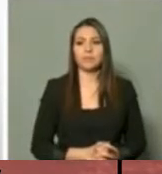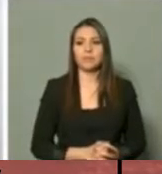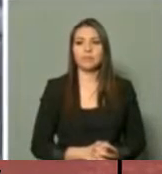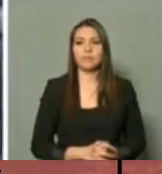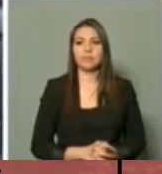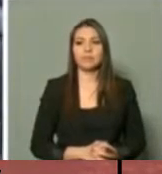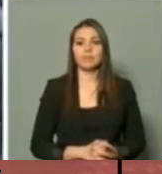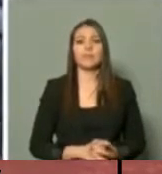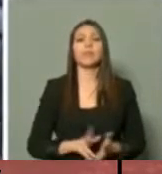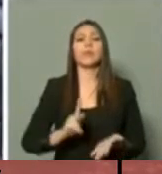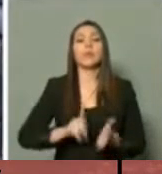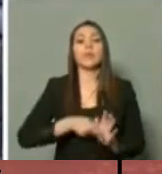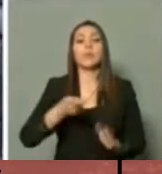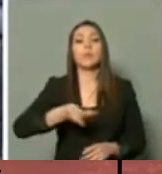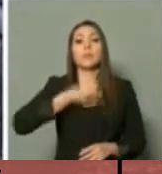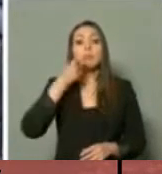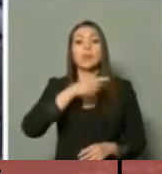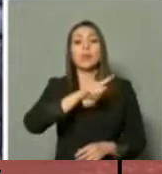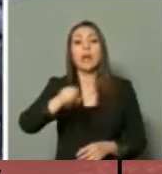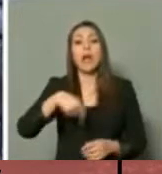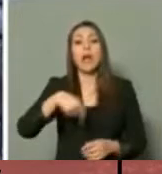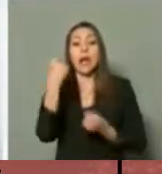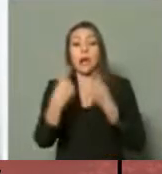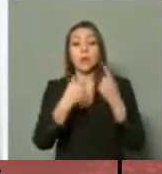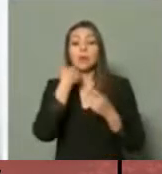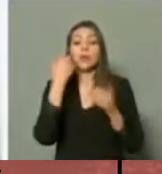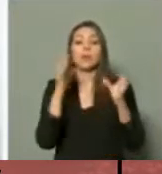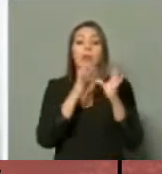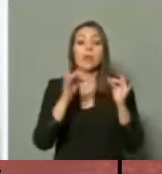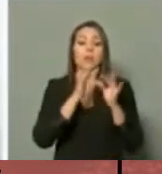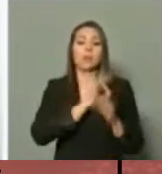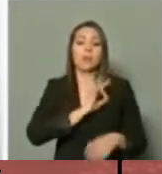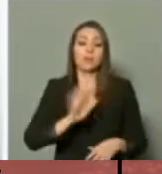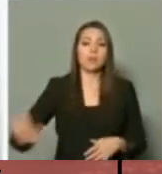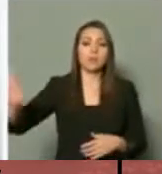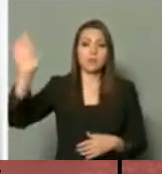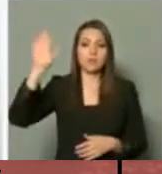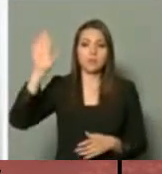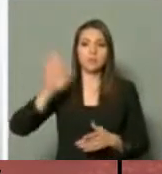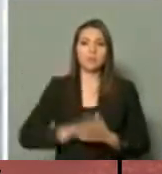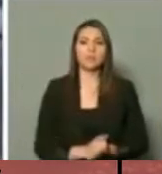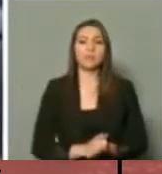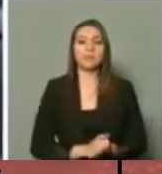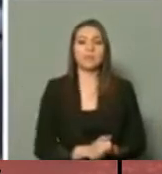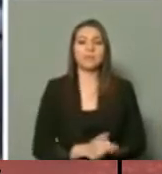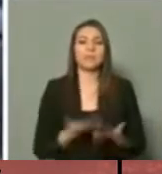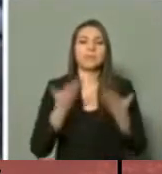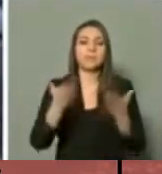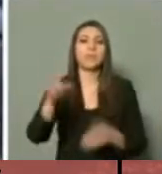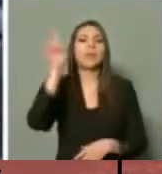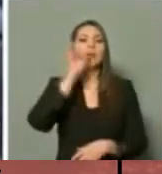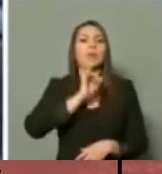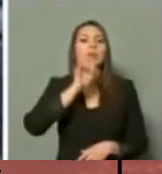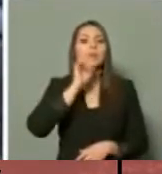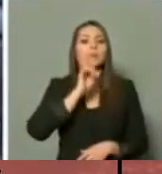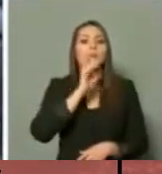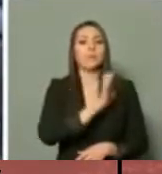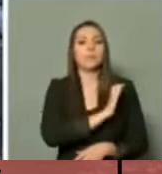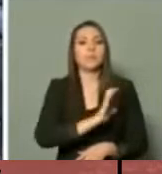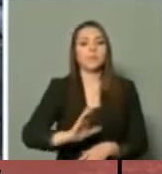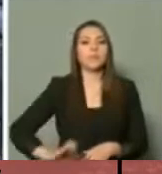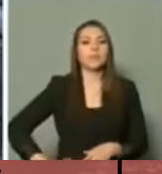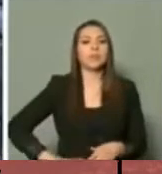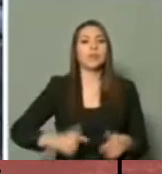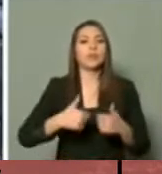Nuevamente repito la pregunta, candidatos. Si alguno de ustedes desea hacer uso de la palabra, puede levantar la mano. A continuación, tiene el uso de la palabra